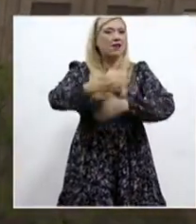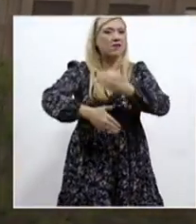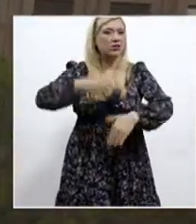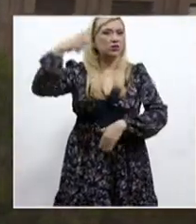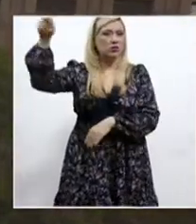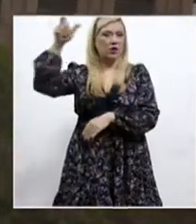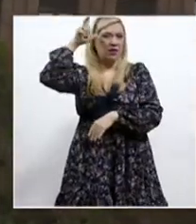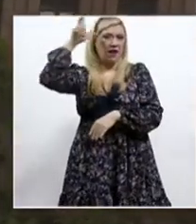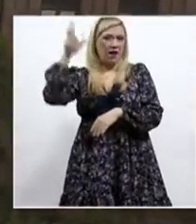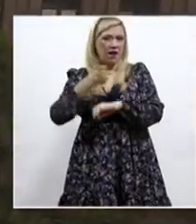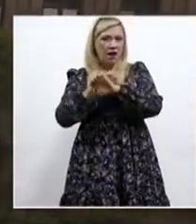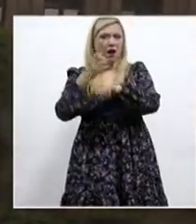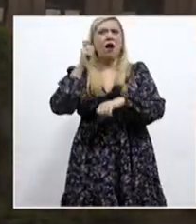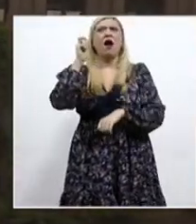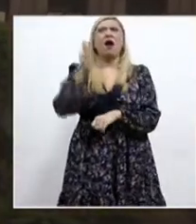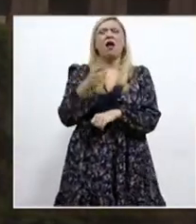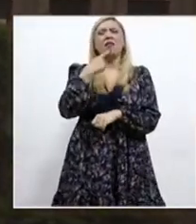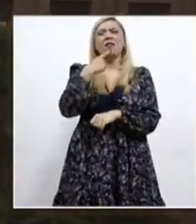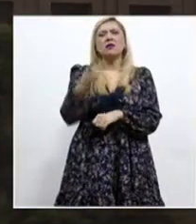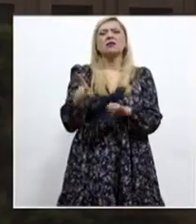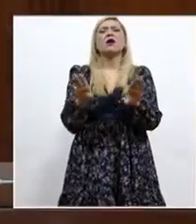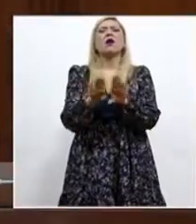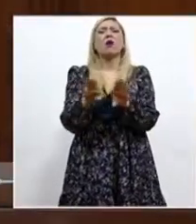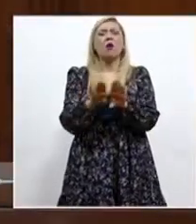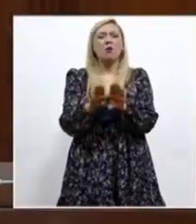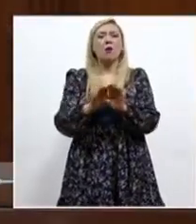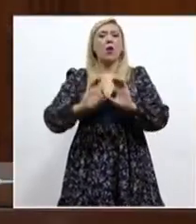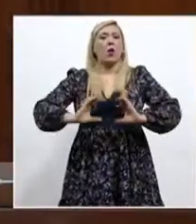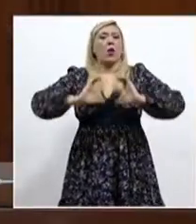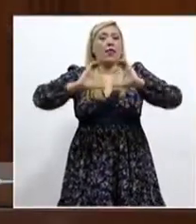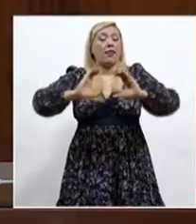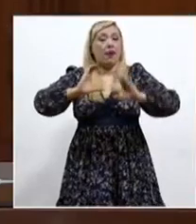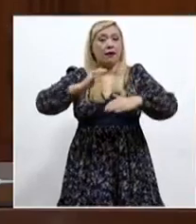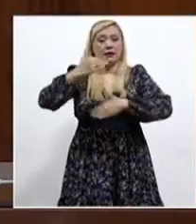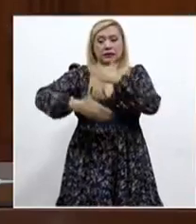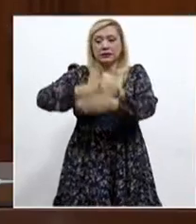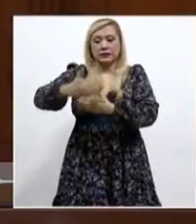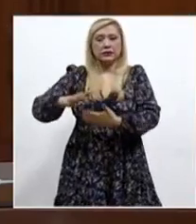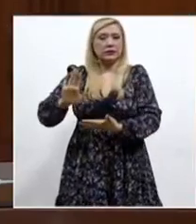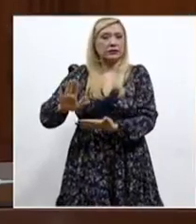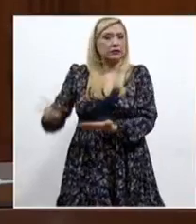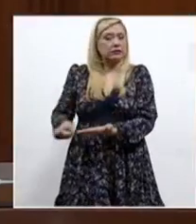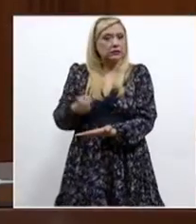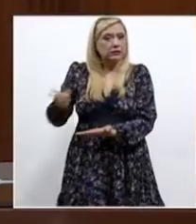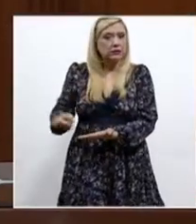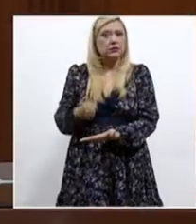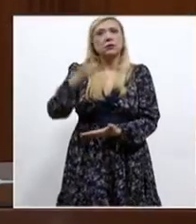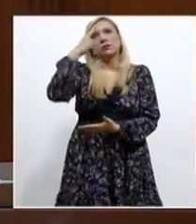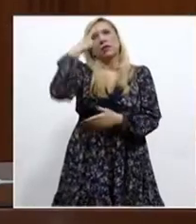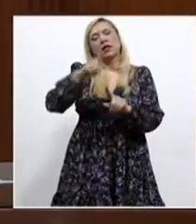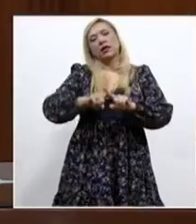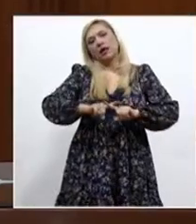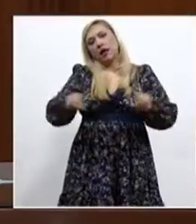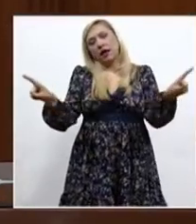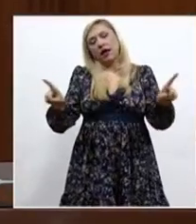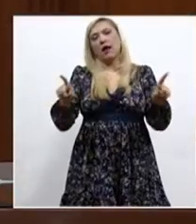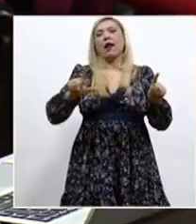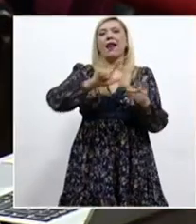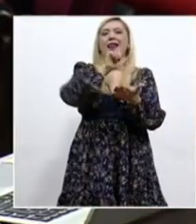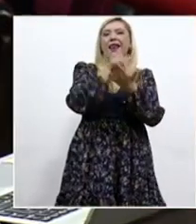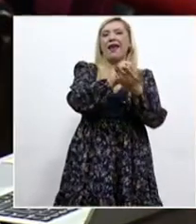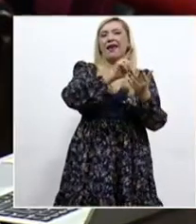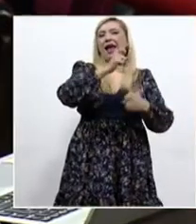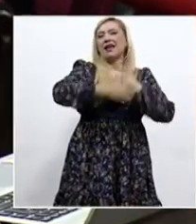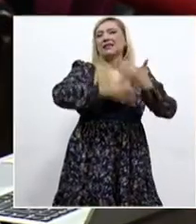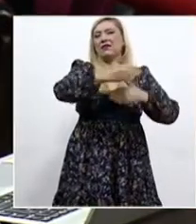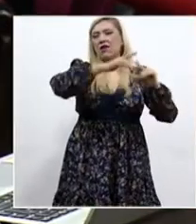Judicial Federal tiene previsto instalar 6 centros de justicia penal que se sumarían a los 42 ya existentes. Se instalarían